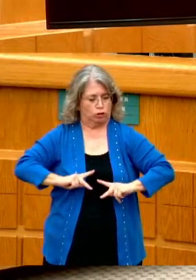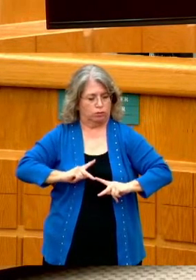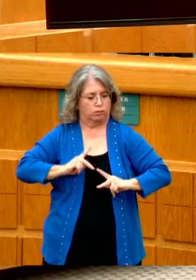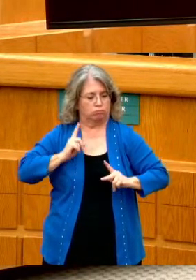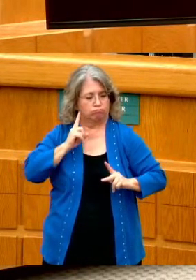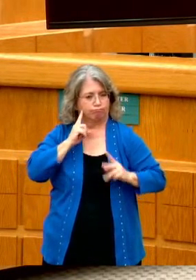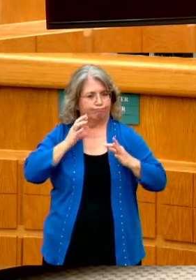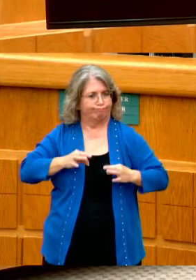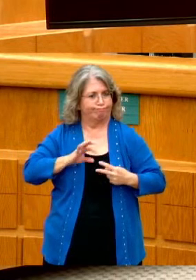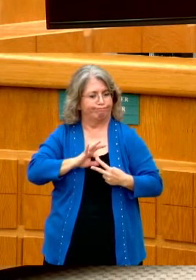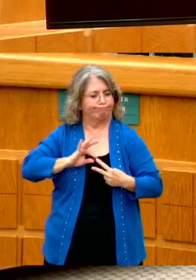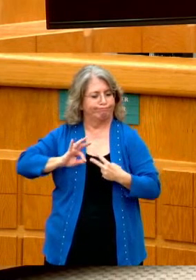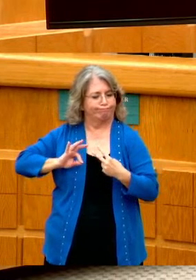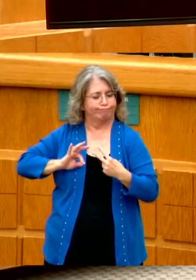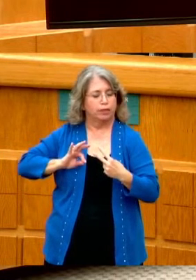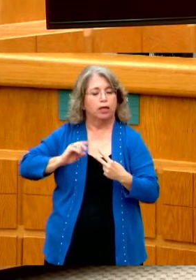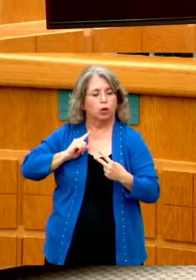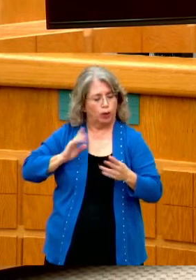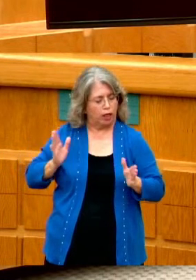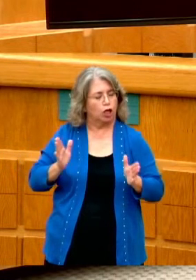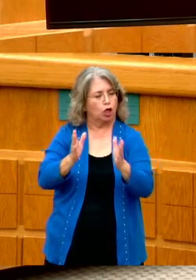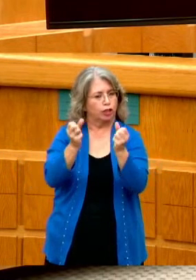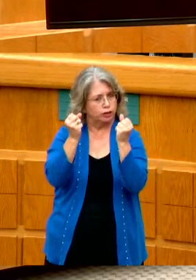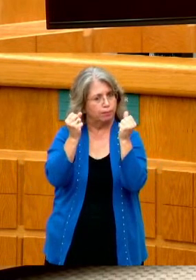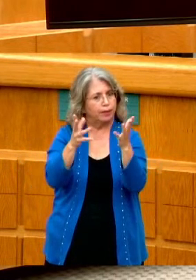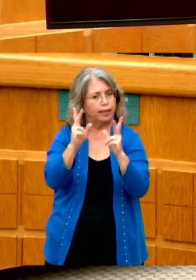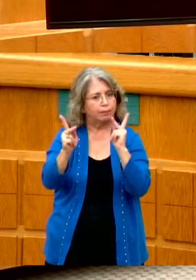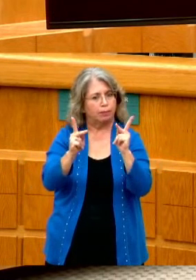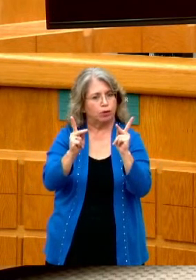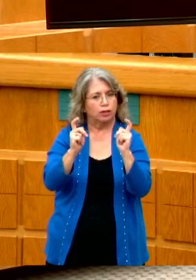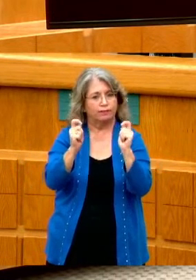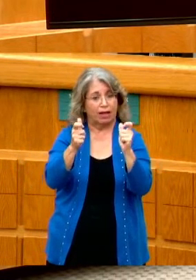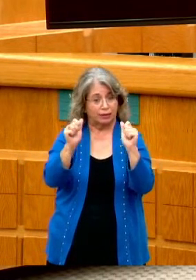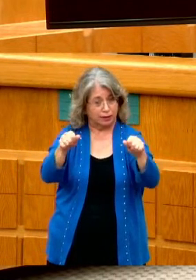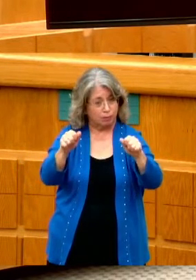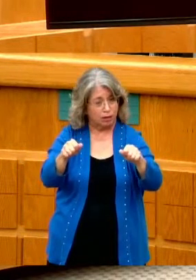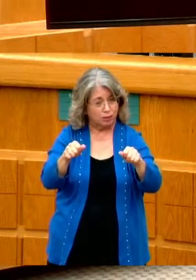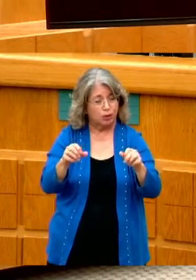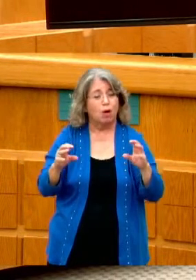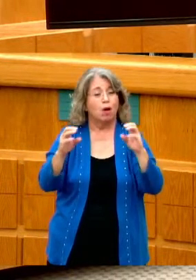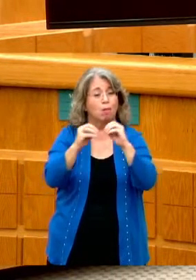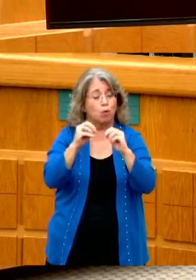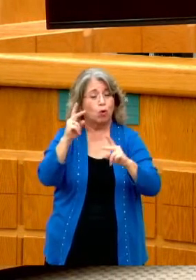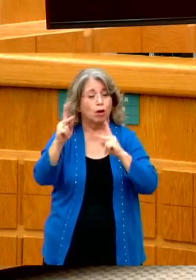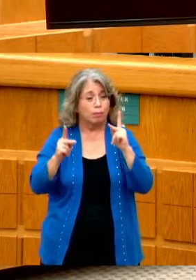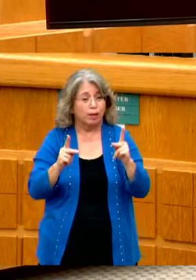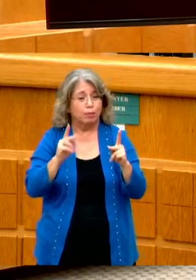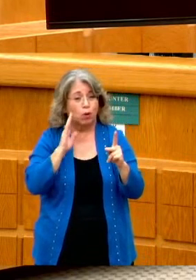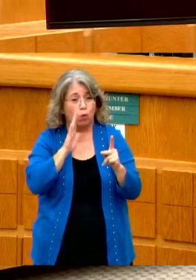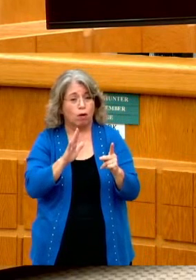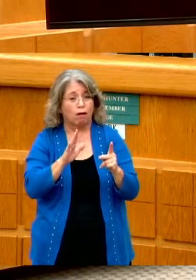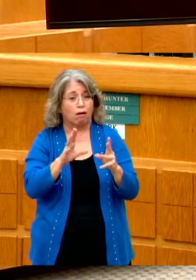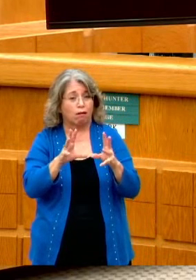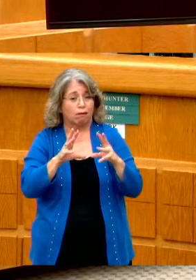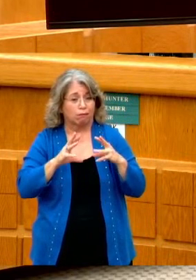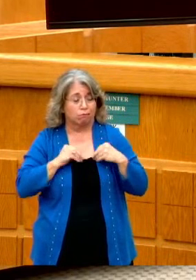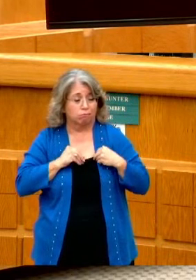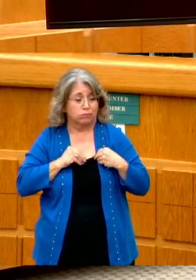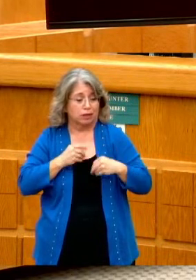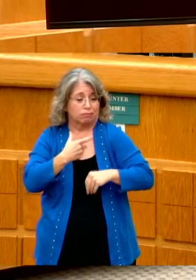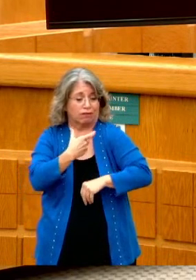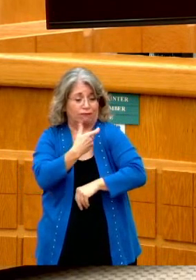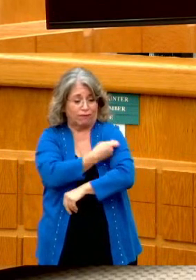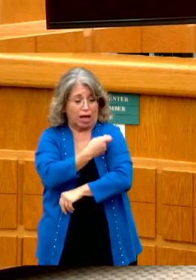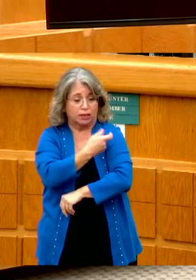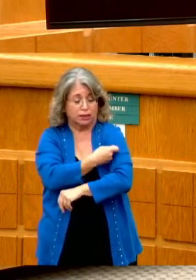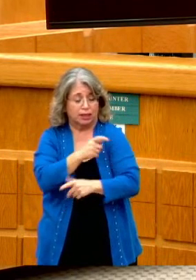encourage as many people to get vaccinated as quickly as possible. The more people that are vaccinated, the faster we will be able to put